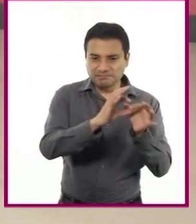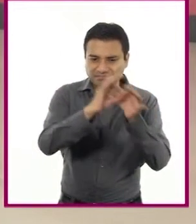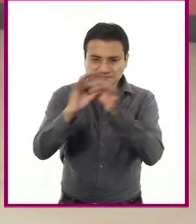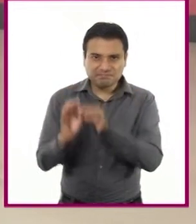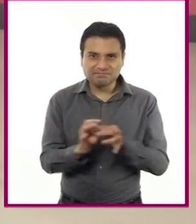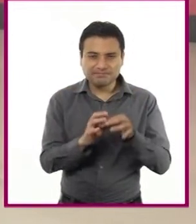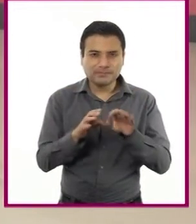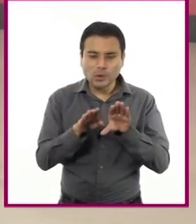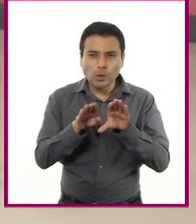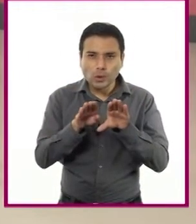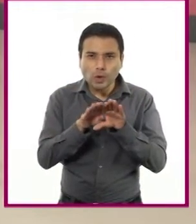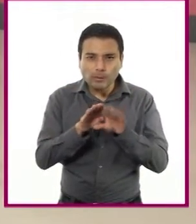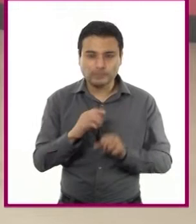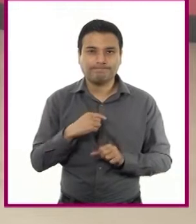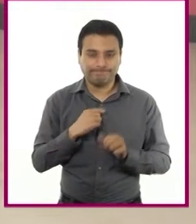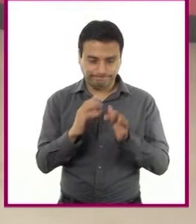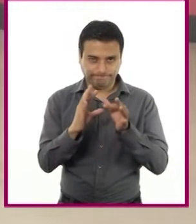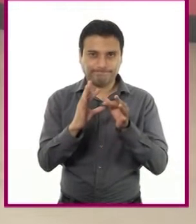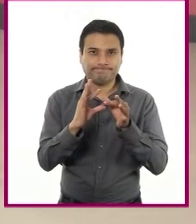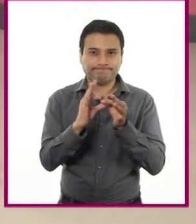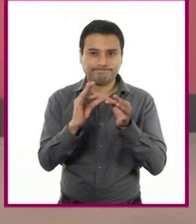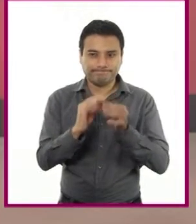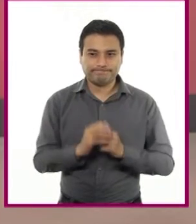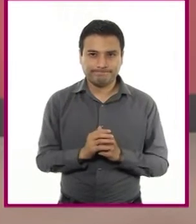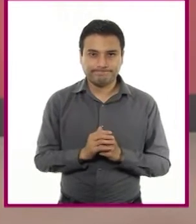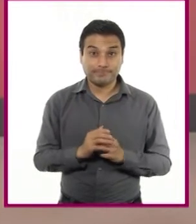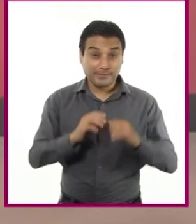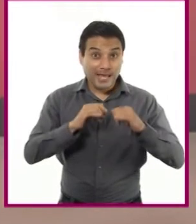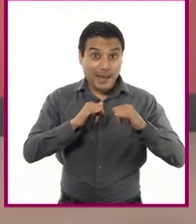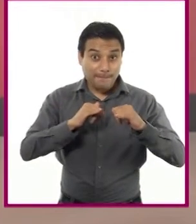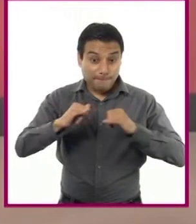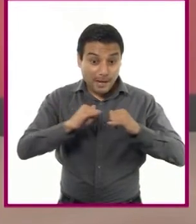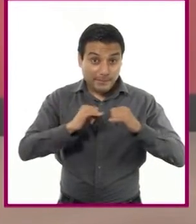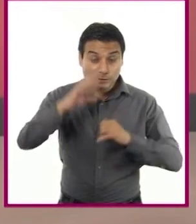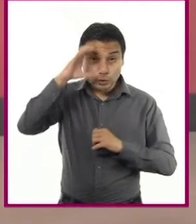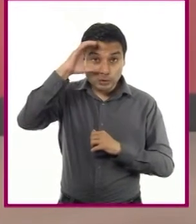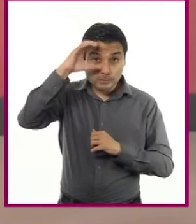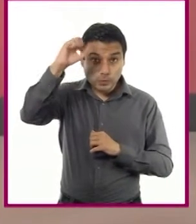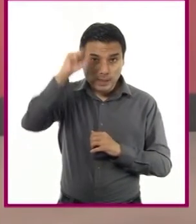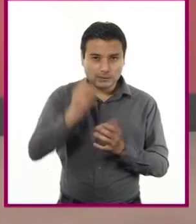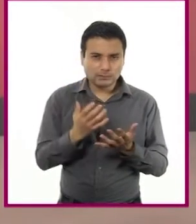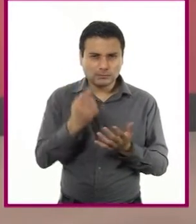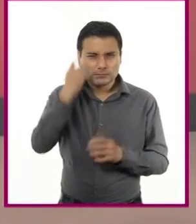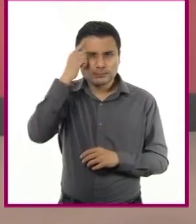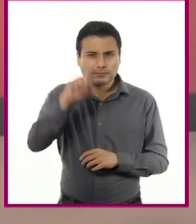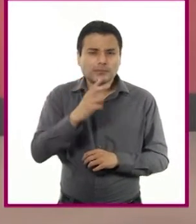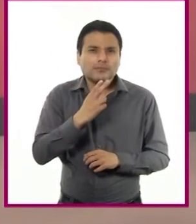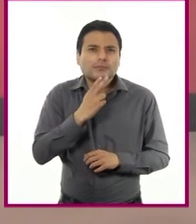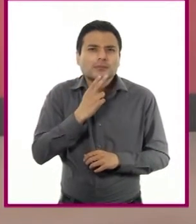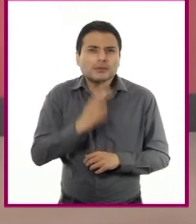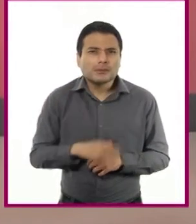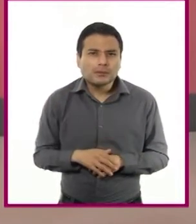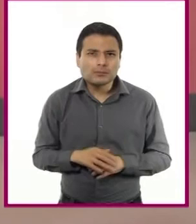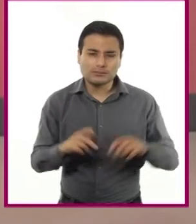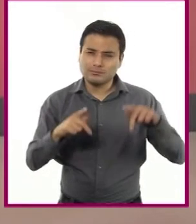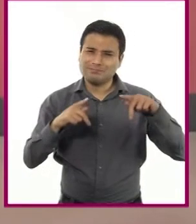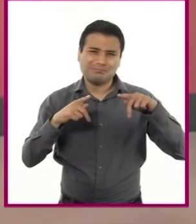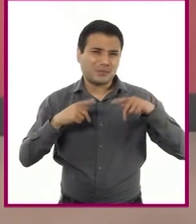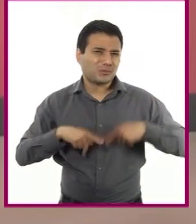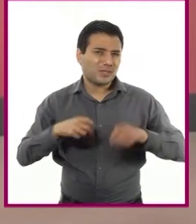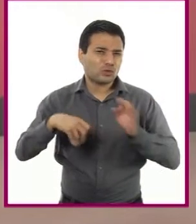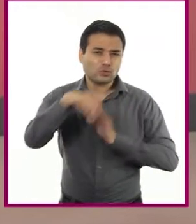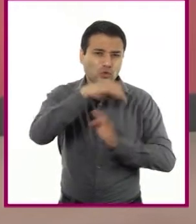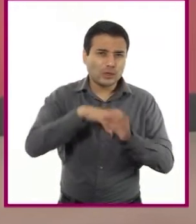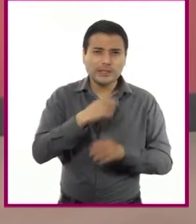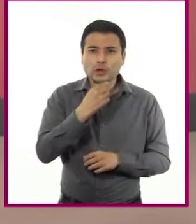los mapas conceptuales están destinados a ser usados por personas de todas las edades, desde niños